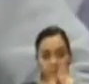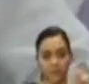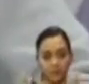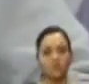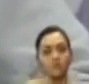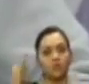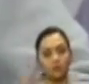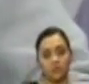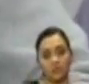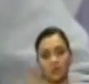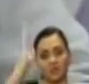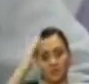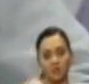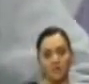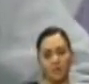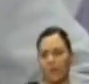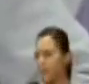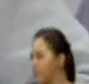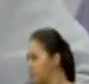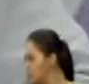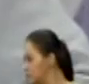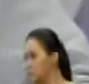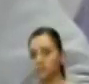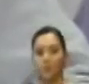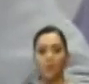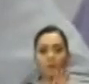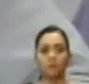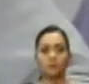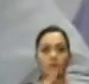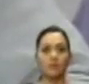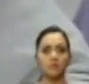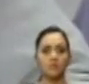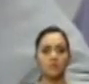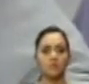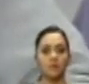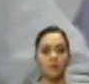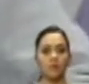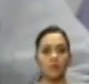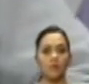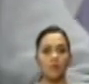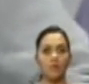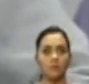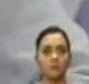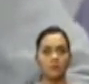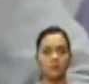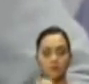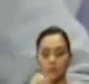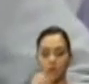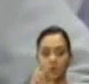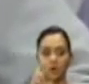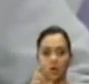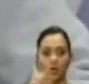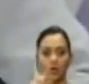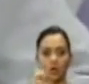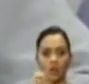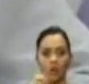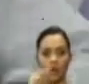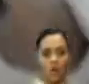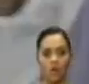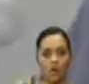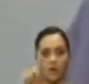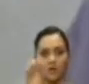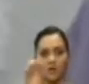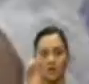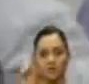pasamos por una escuelita, la Parrales, Emilio Ordóñez Parrales, con